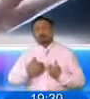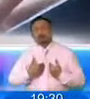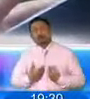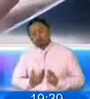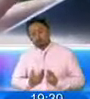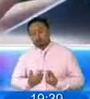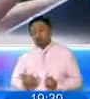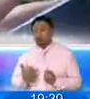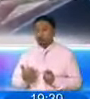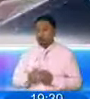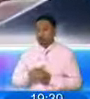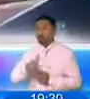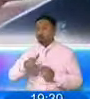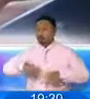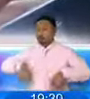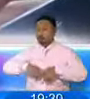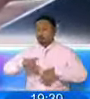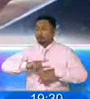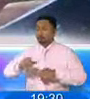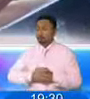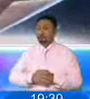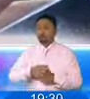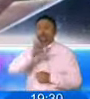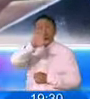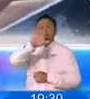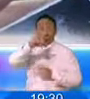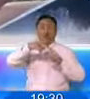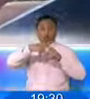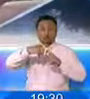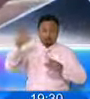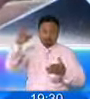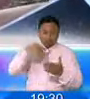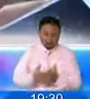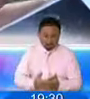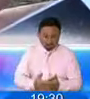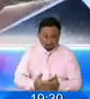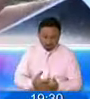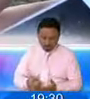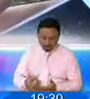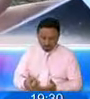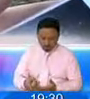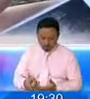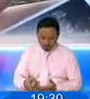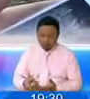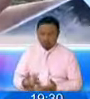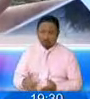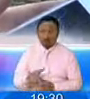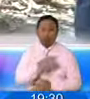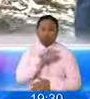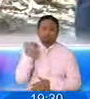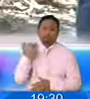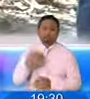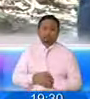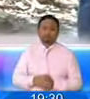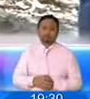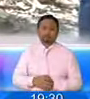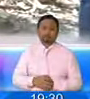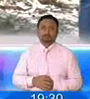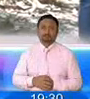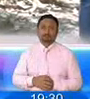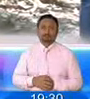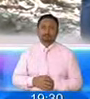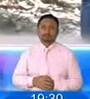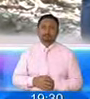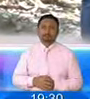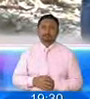hoy día iba a salir a otro lado. 5:30 de la mañana que vengo estaba ya cadáver, había fallecido. Agentes del Departamento